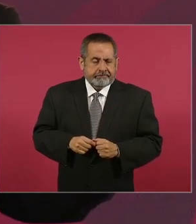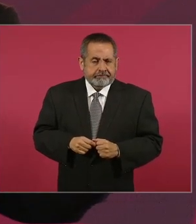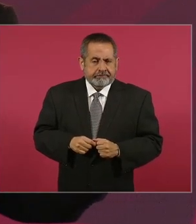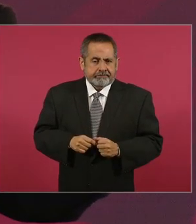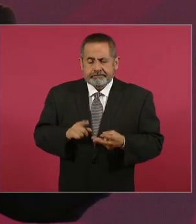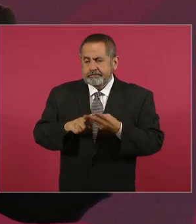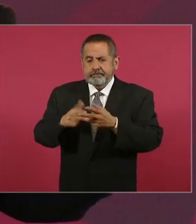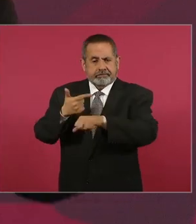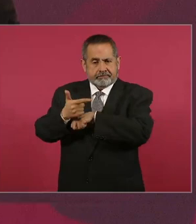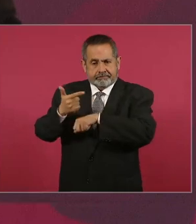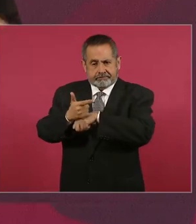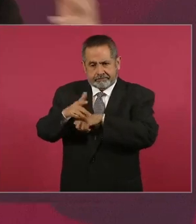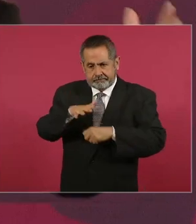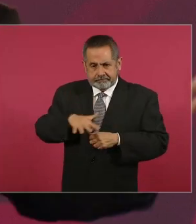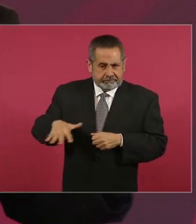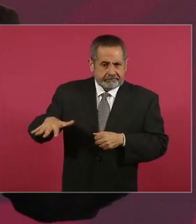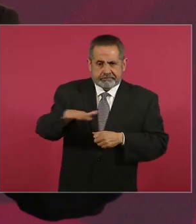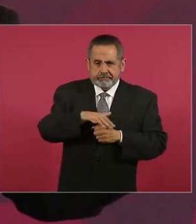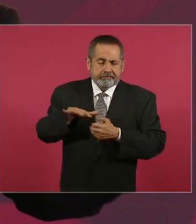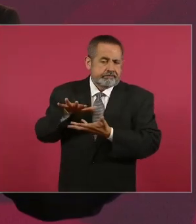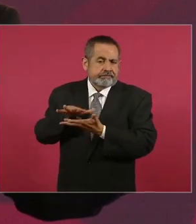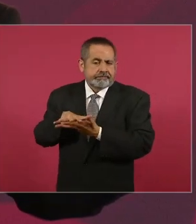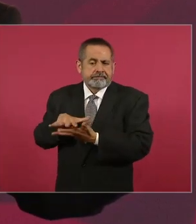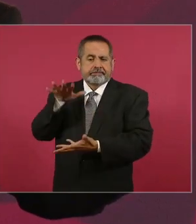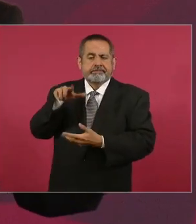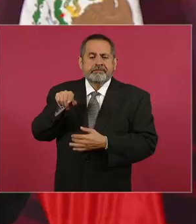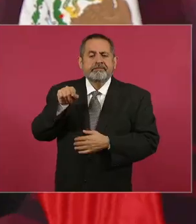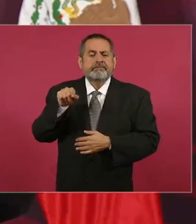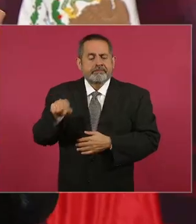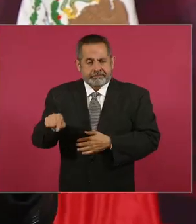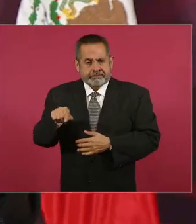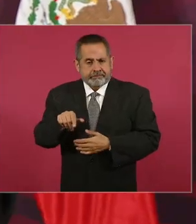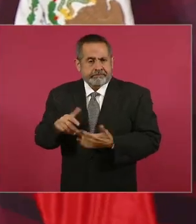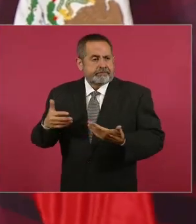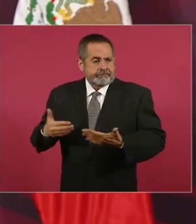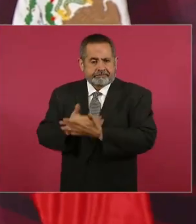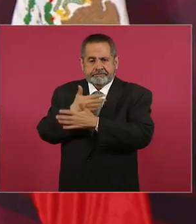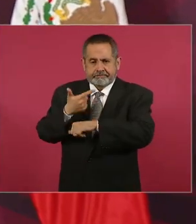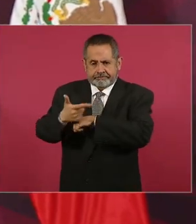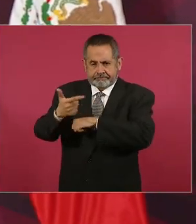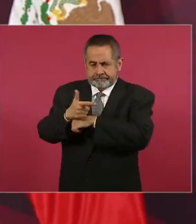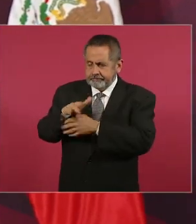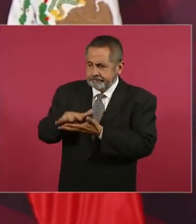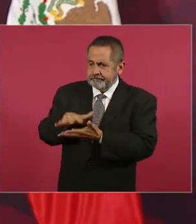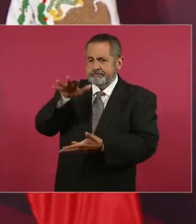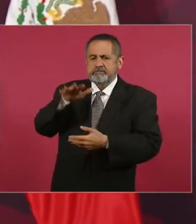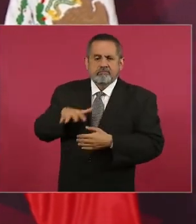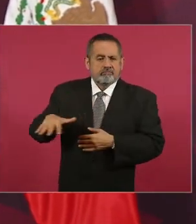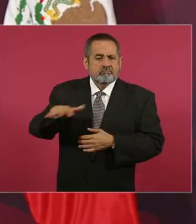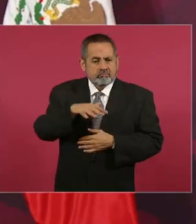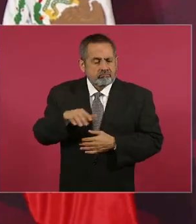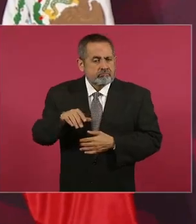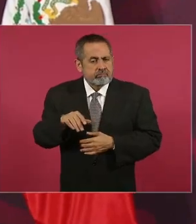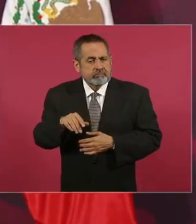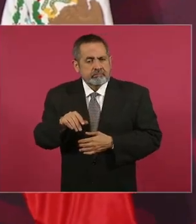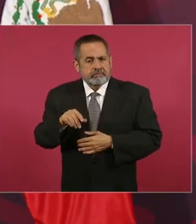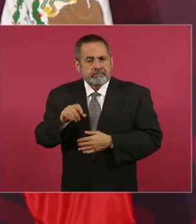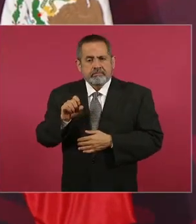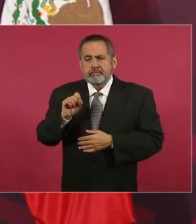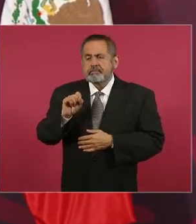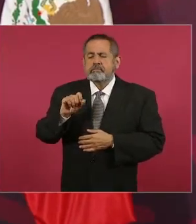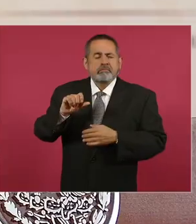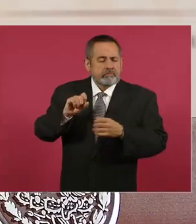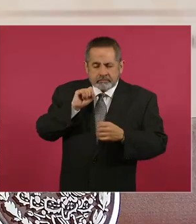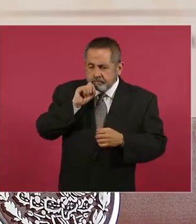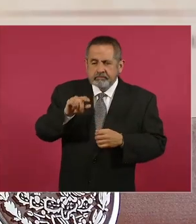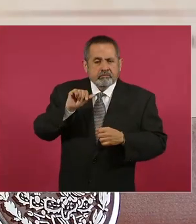en Guatemala, la mayoría de los guatemaltecos, incluso en todos los países